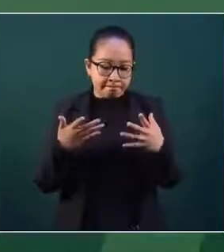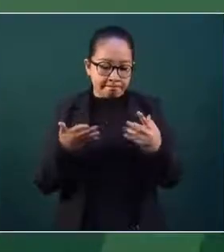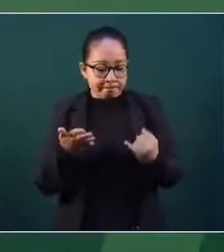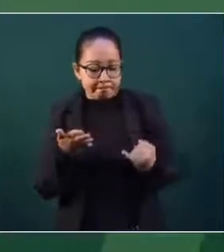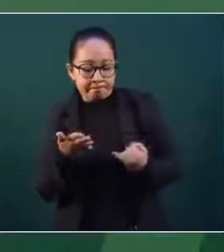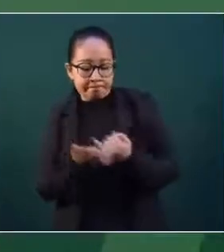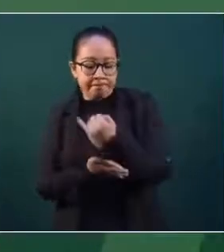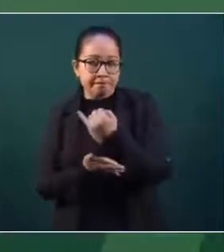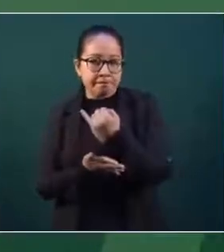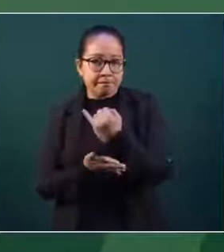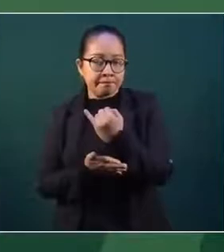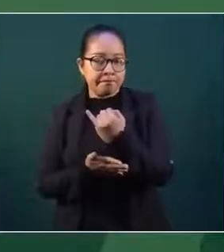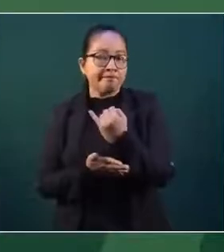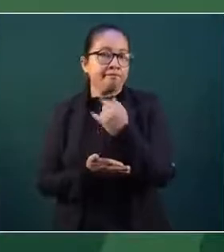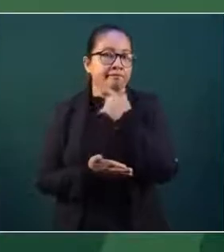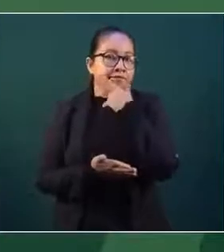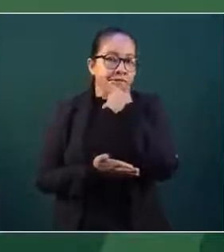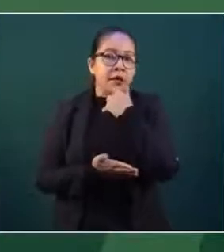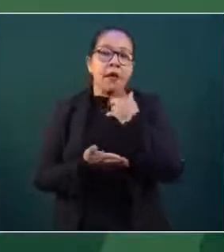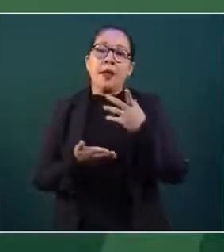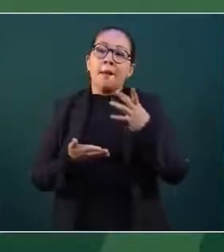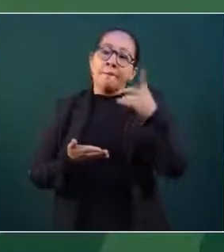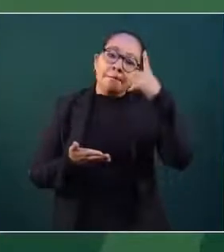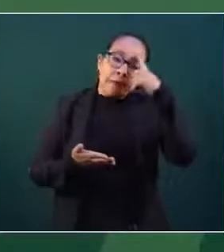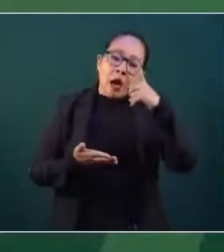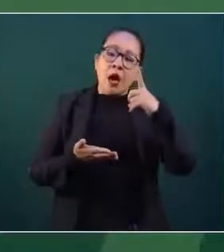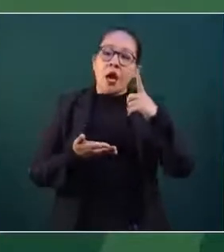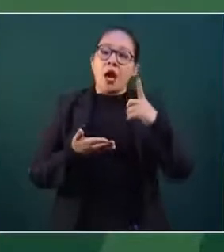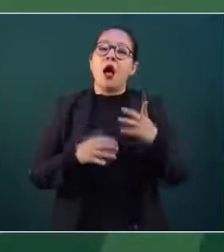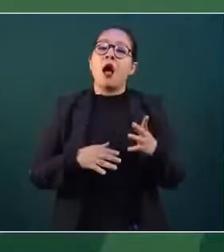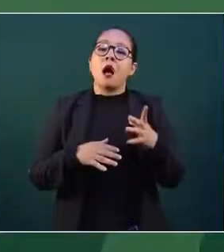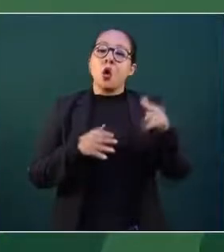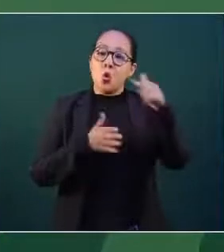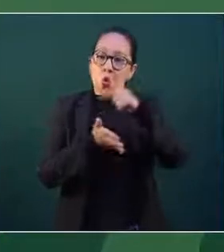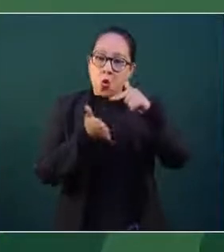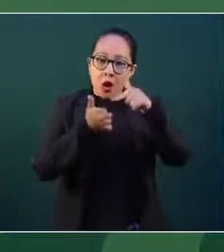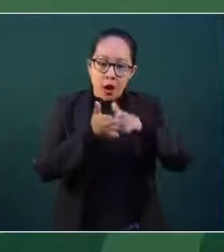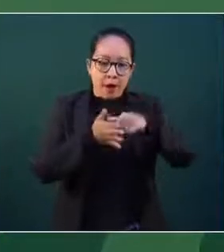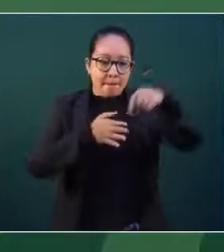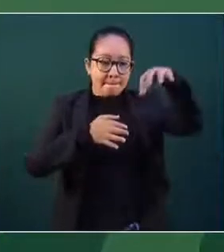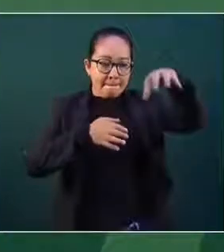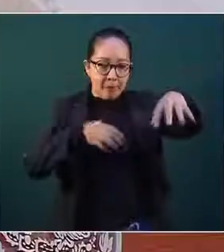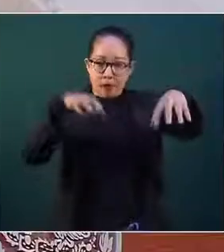para que se instalaran plantas